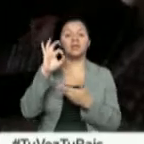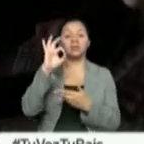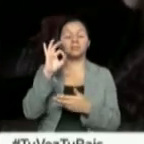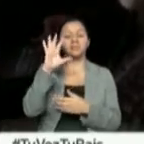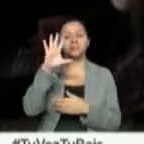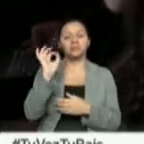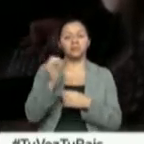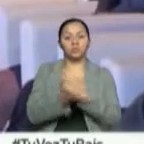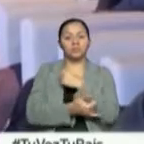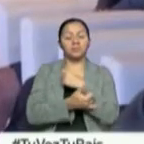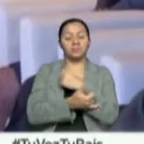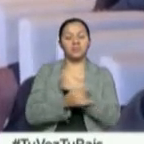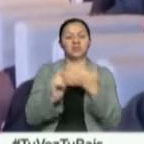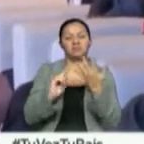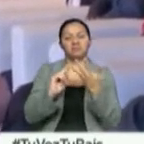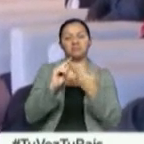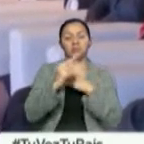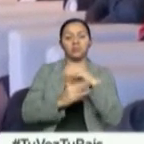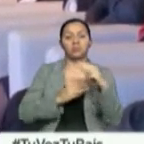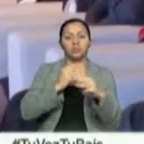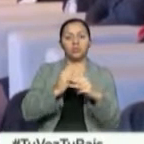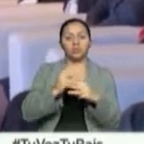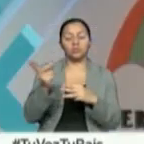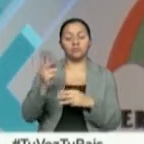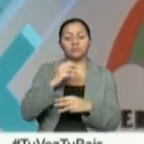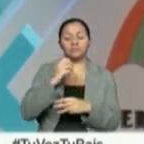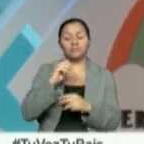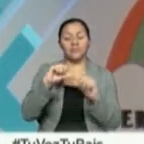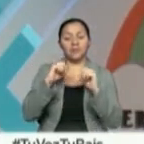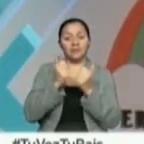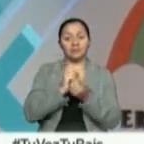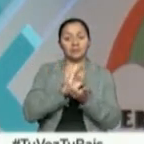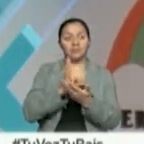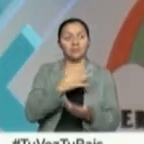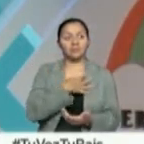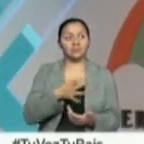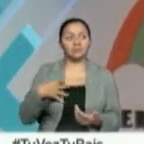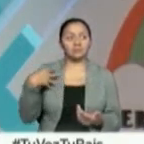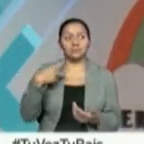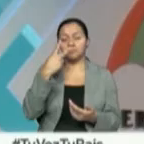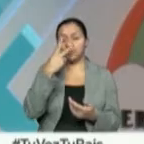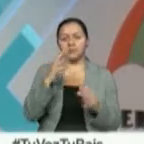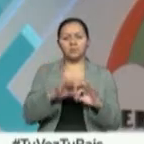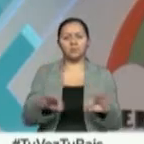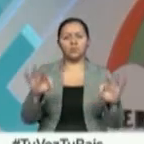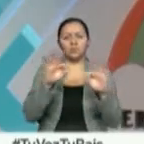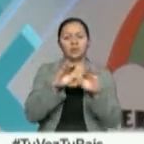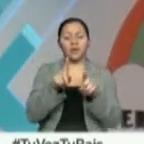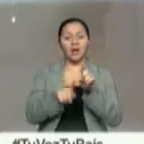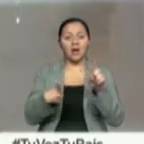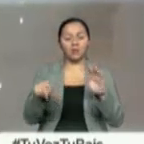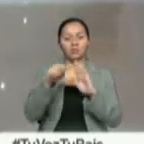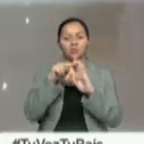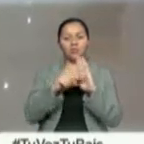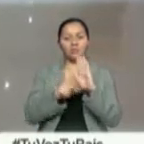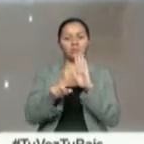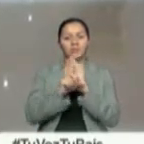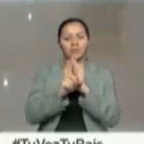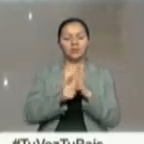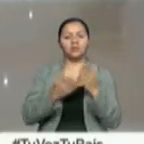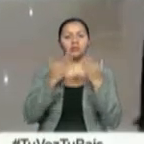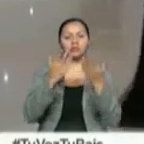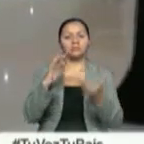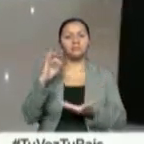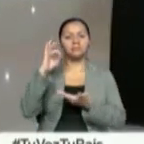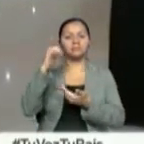50 países alrededor del mundo la titular del legislativo ecuatoriano resaltó la importancia de algunas normativas para garantizar la